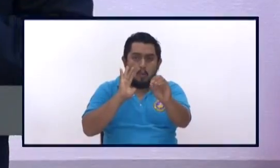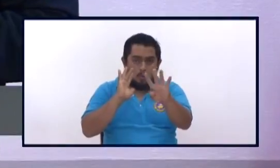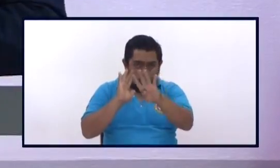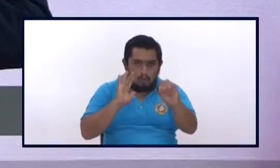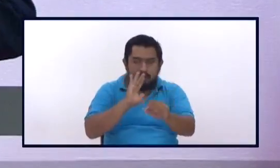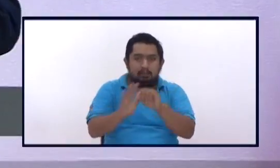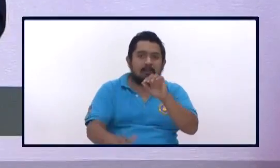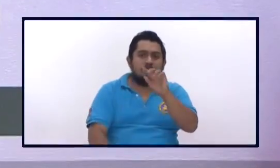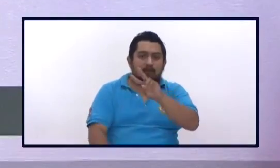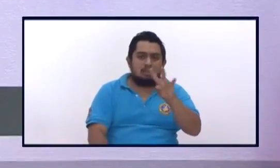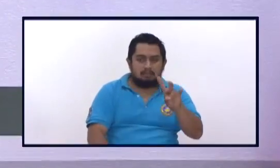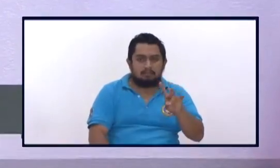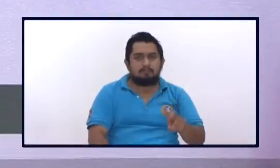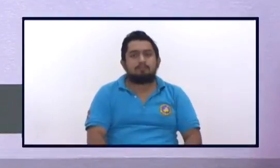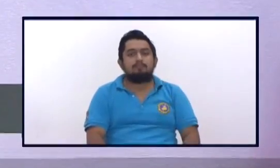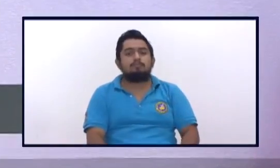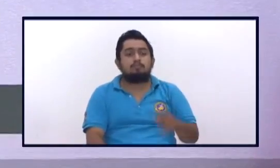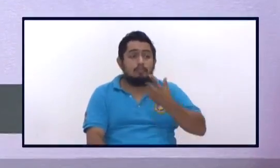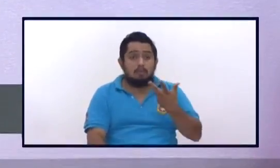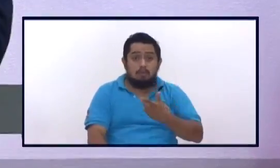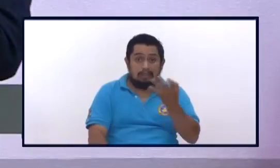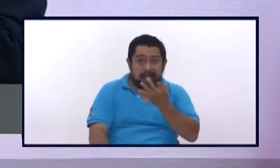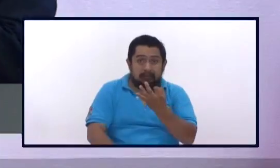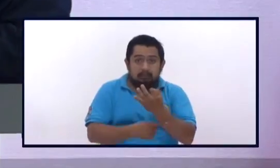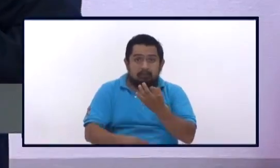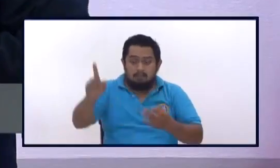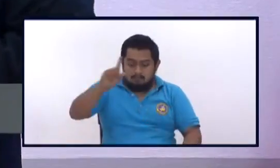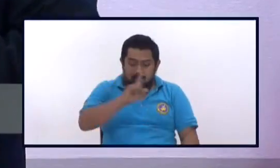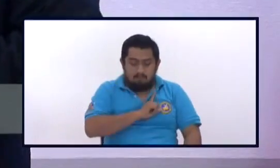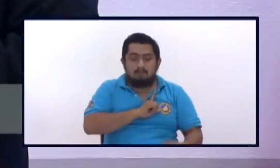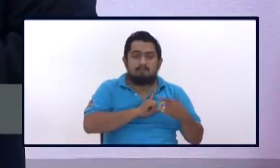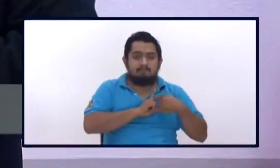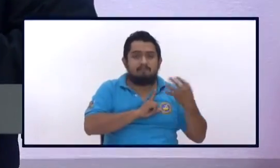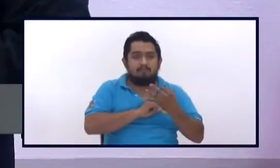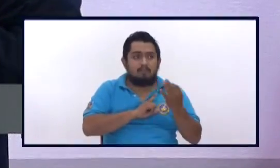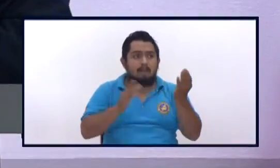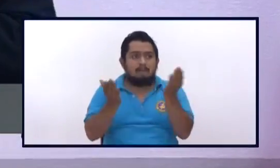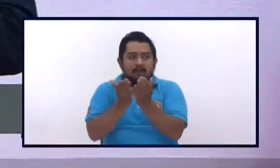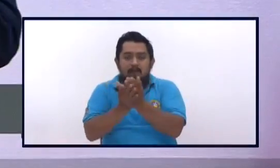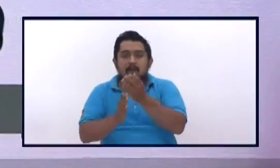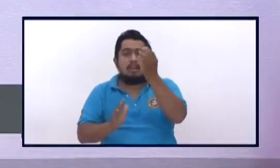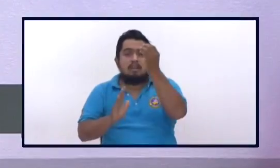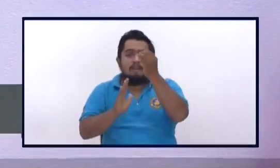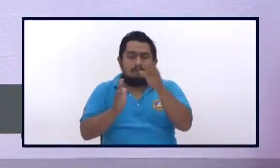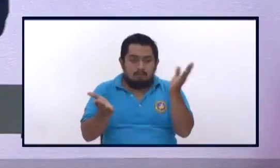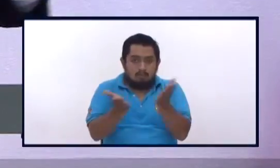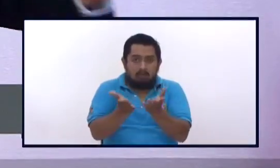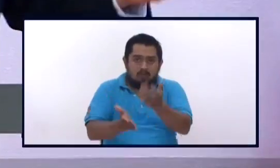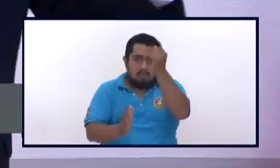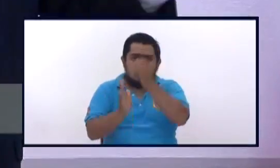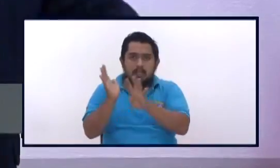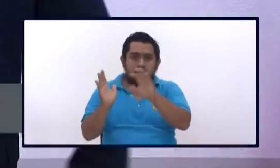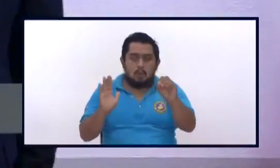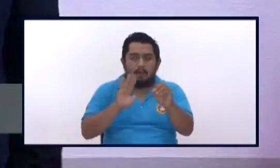necesitas y necesitamos es la presencia de dios la palabra en isaías 40 29 dice él da